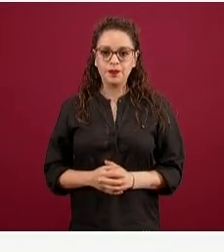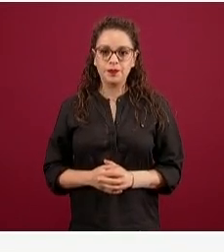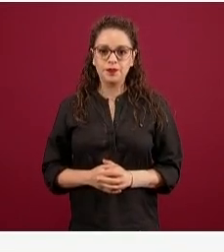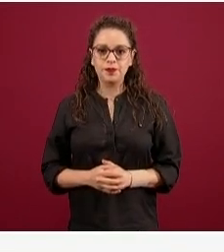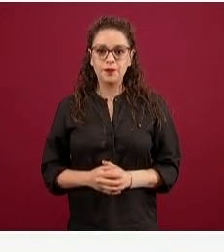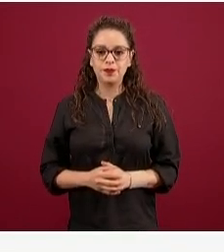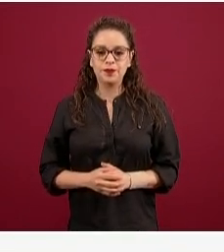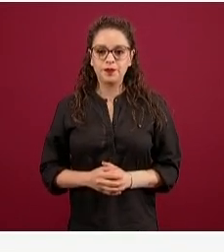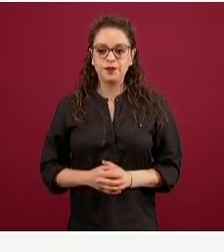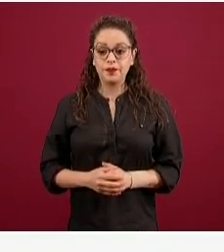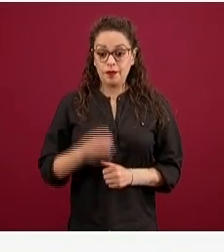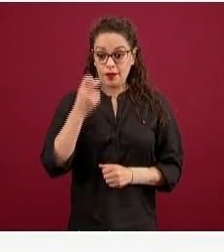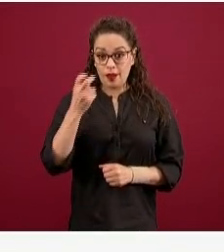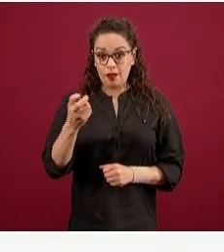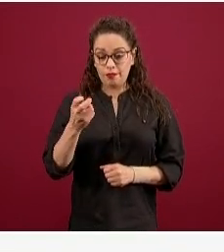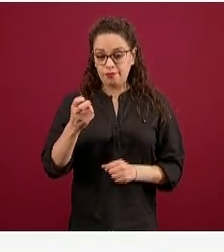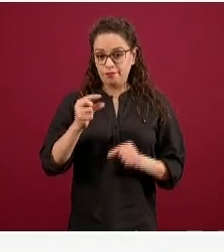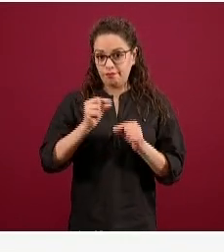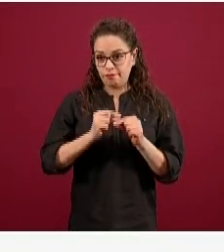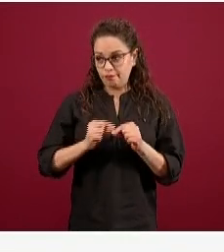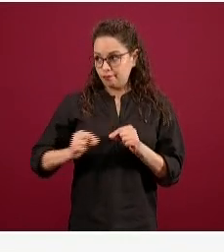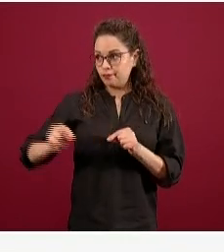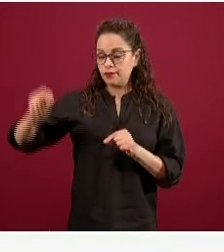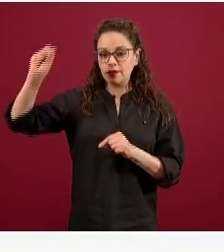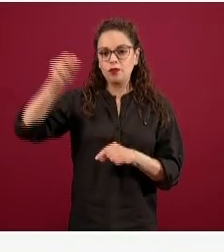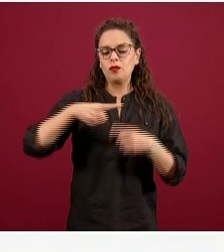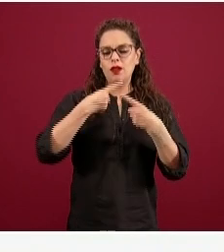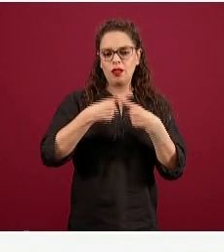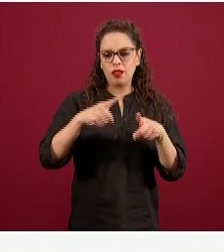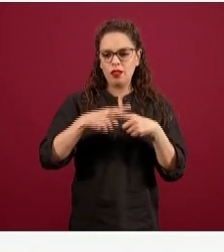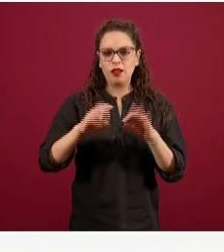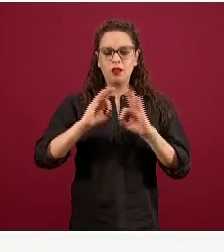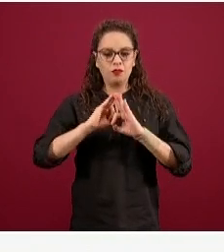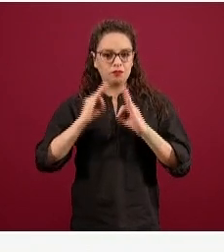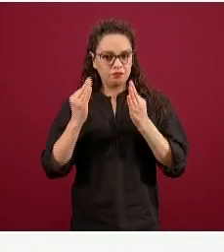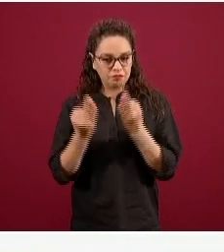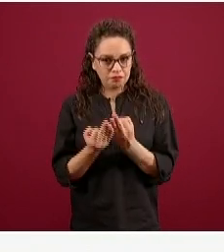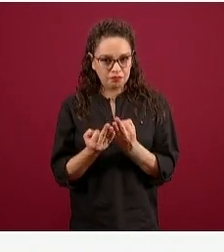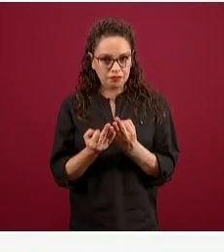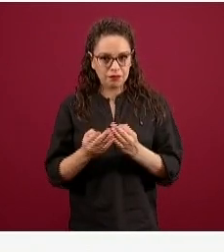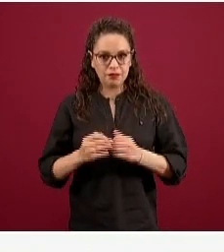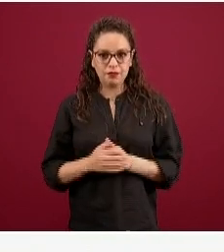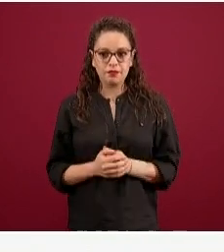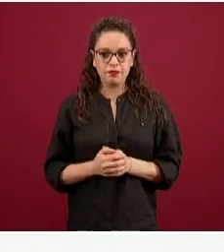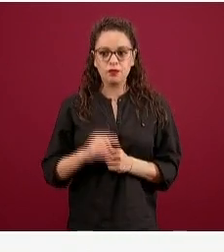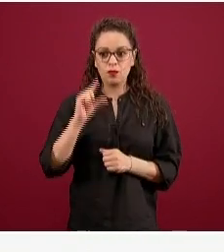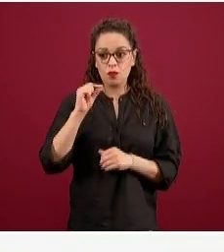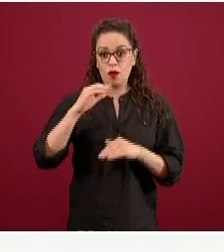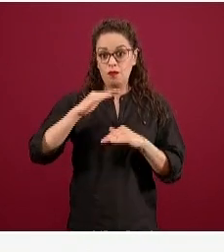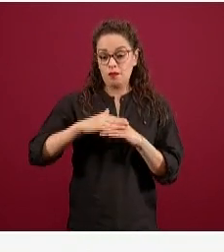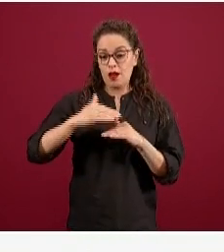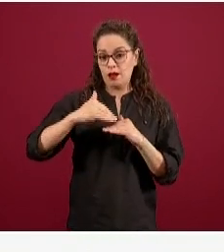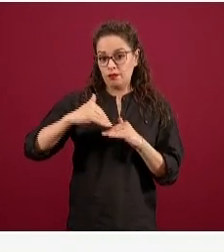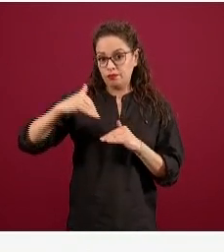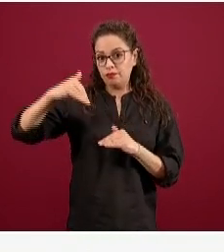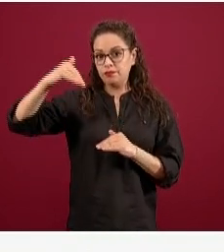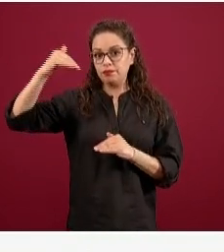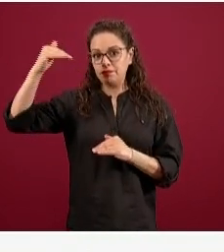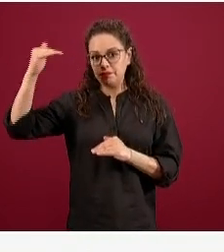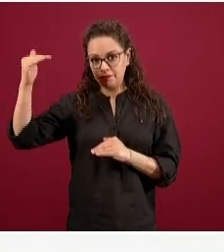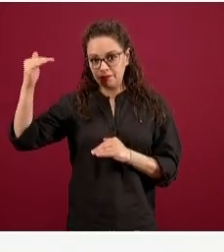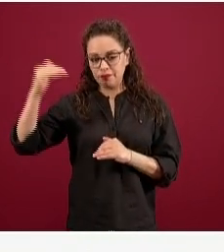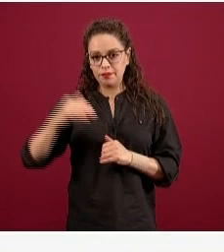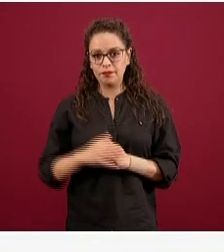Y cómo esta curva va teniendo un comportamiento diferente, un poco más pronunciada, y no termina en una